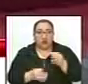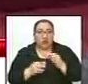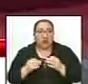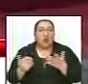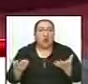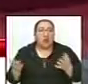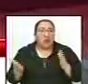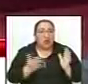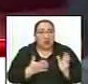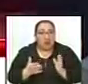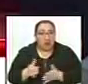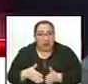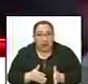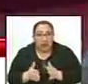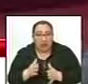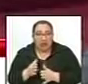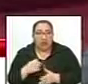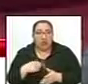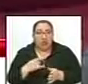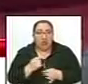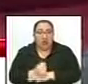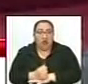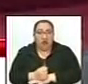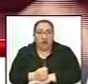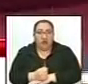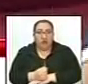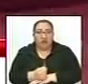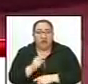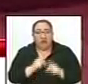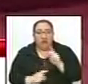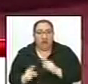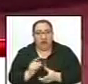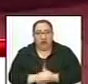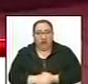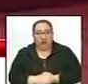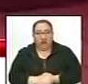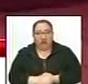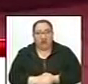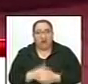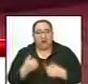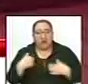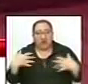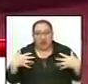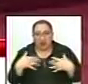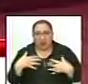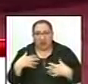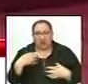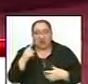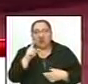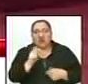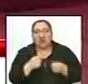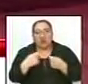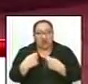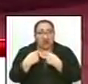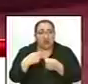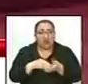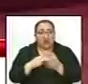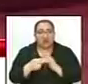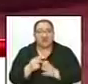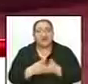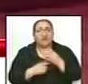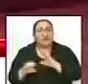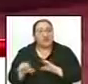justamente preparar el camino de llevarlos de las narices a algunos que le tienen cierto temor a la presión